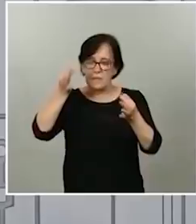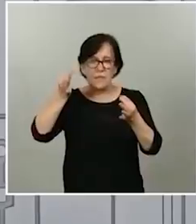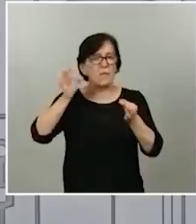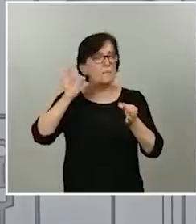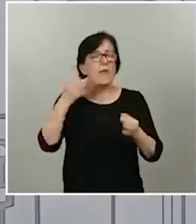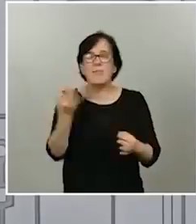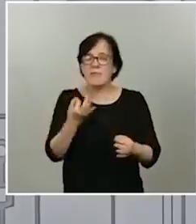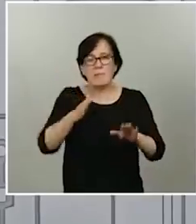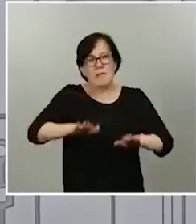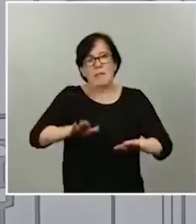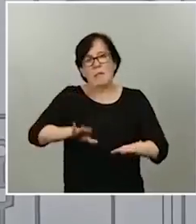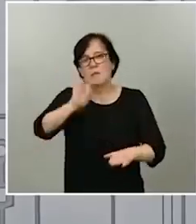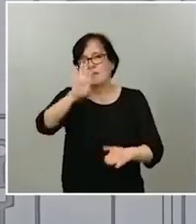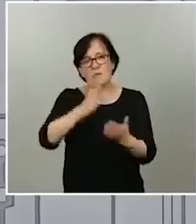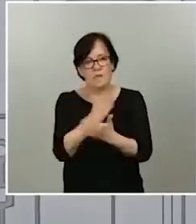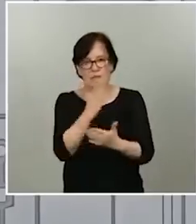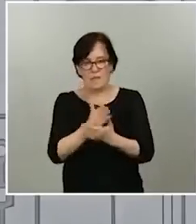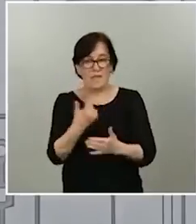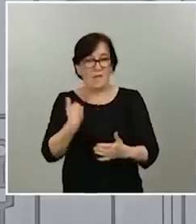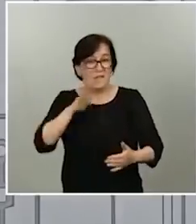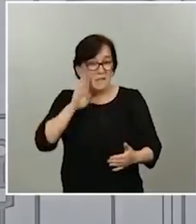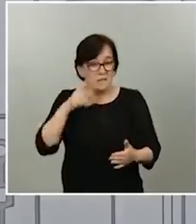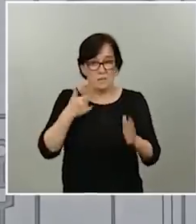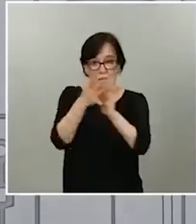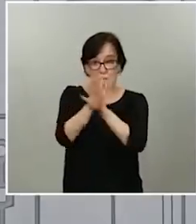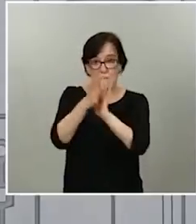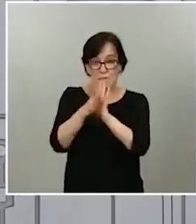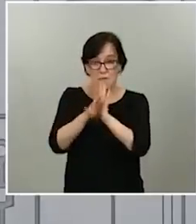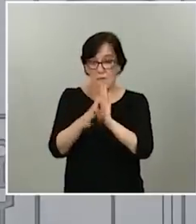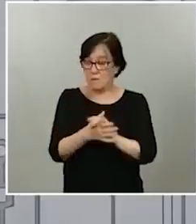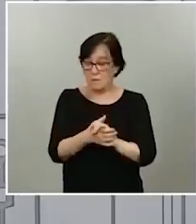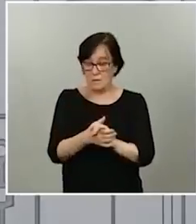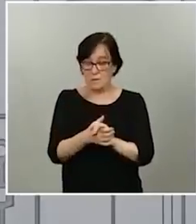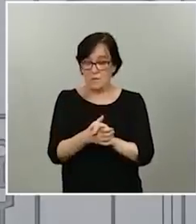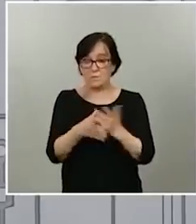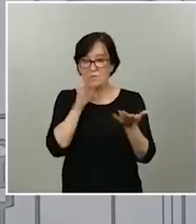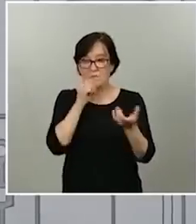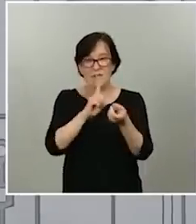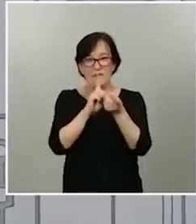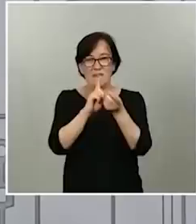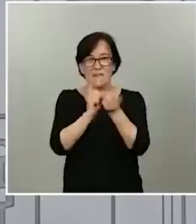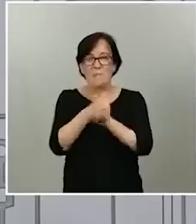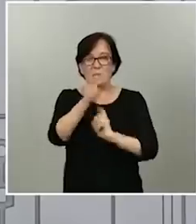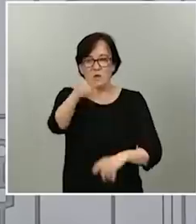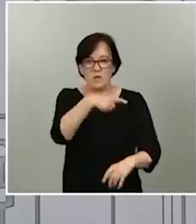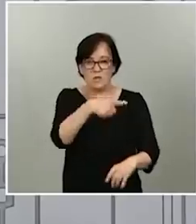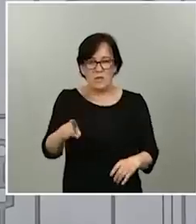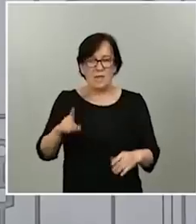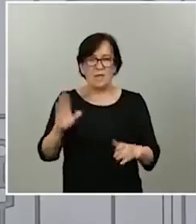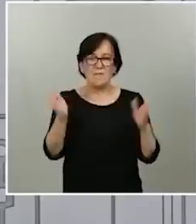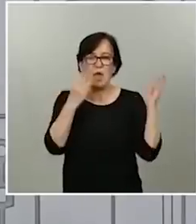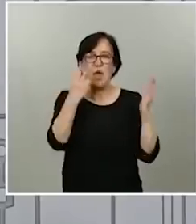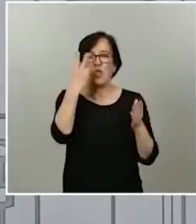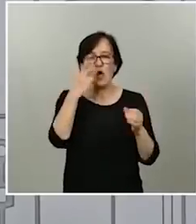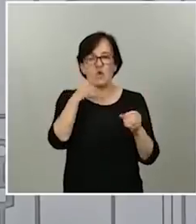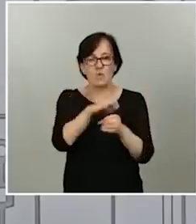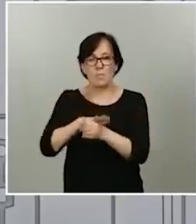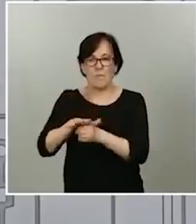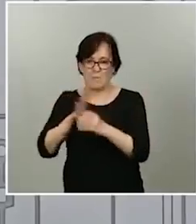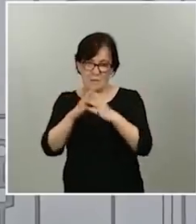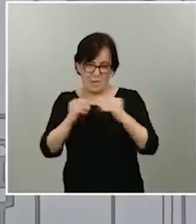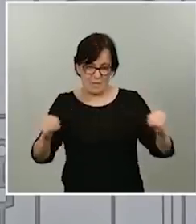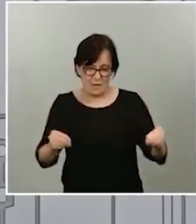es el responsable. Y este señor, a su vez, tenía delante los informes del centro de alertas. Y el centro de alertas le decían que no había ninguna